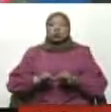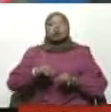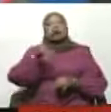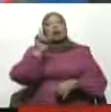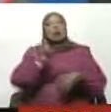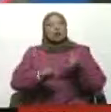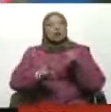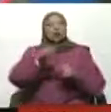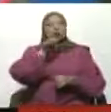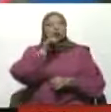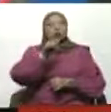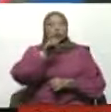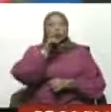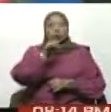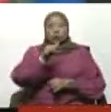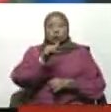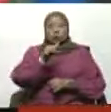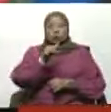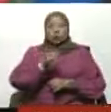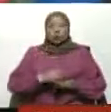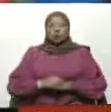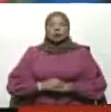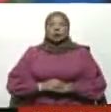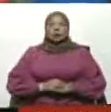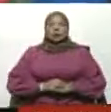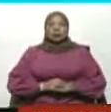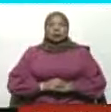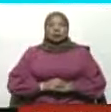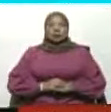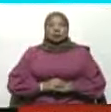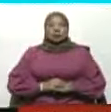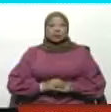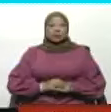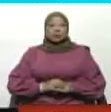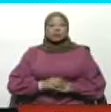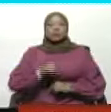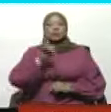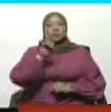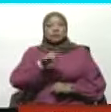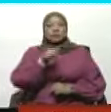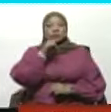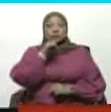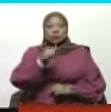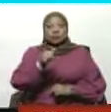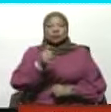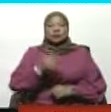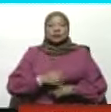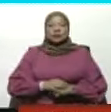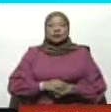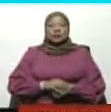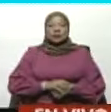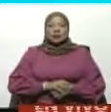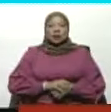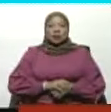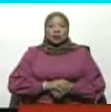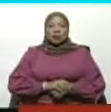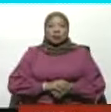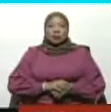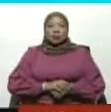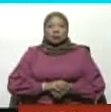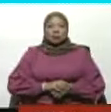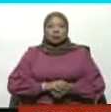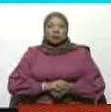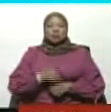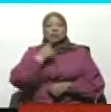ideas. Nuestro pueblo tiene muchas ideas. Y oye, la esencia, Ángel, la esencia de nuestra revolución